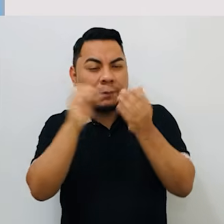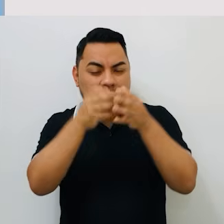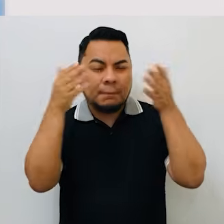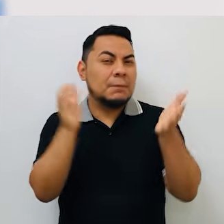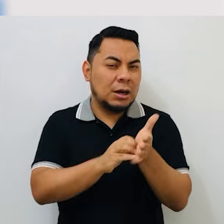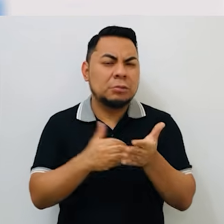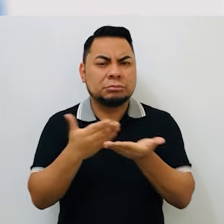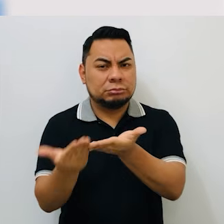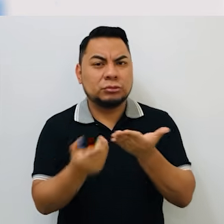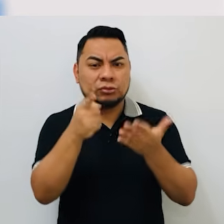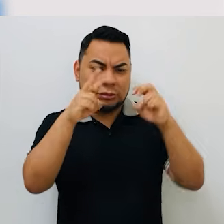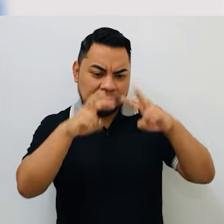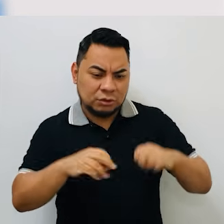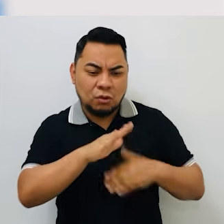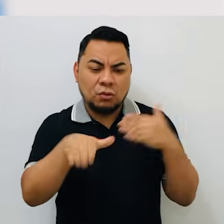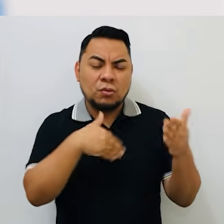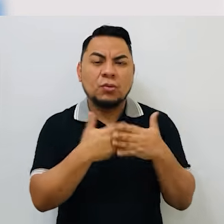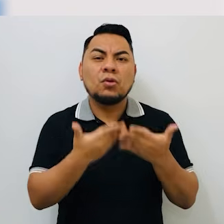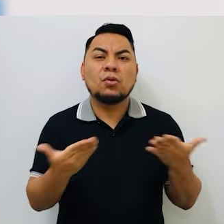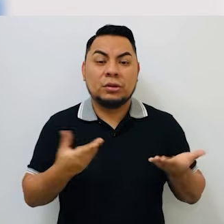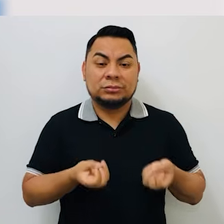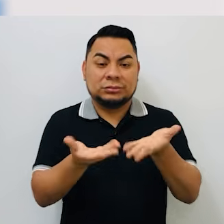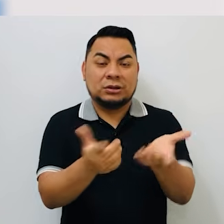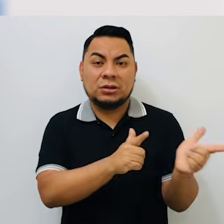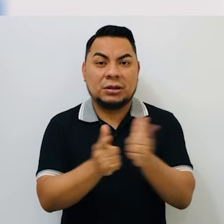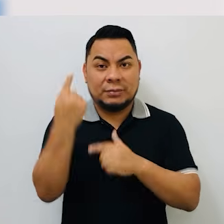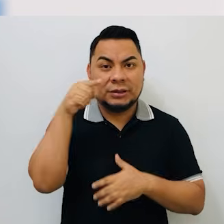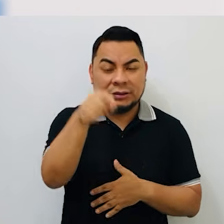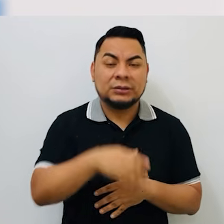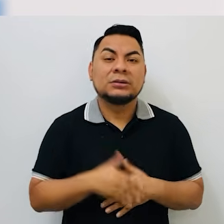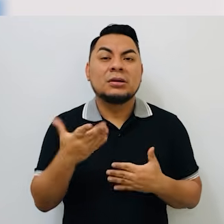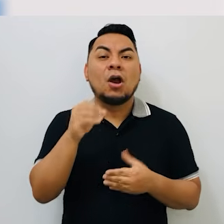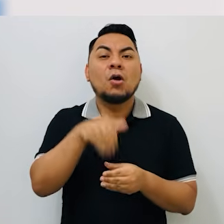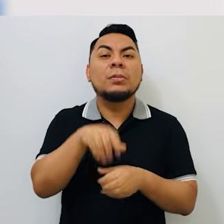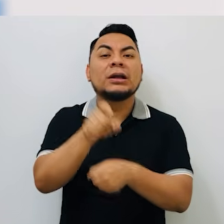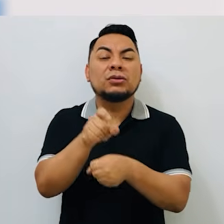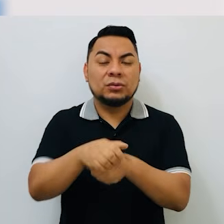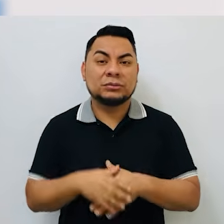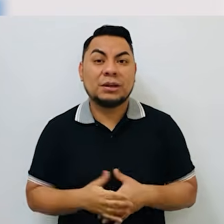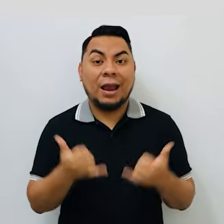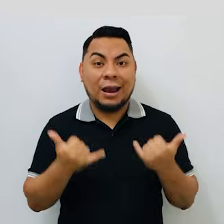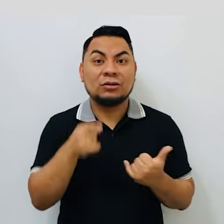tus conocimientos, te invitamos a revisar todos los recursos que tenemos disponibles para ti en